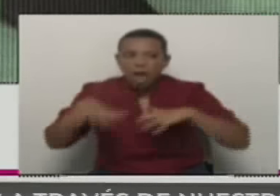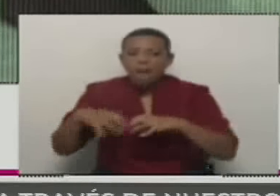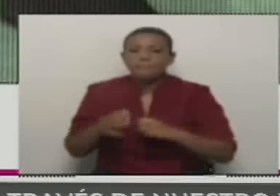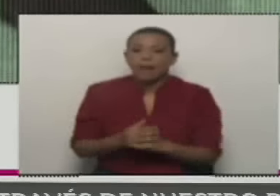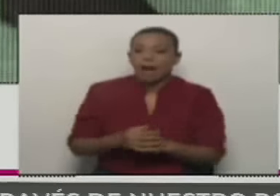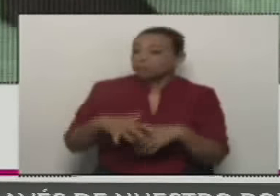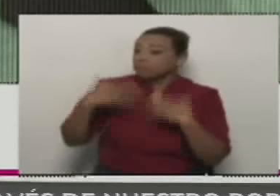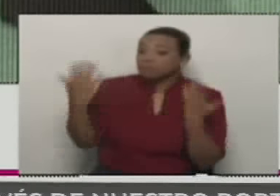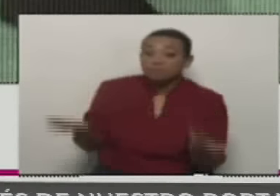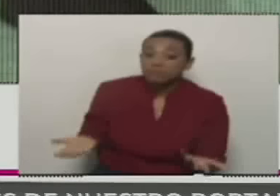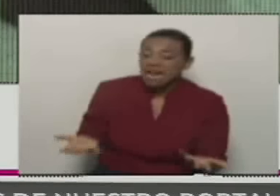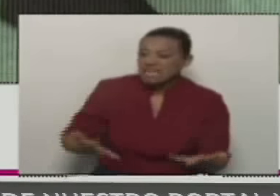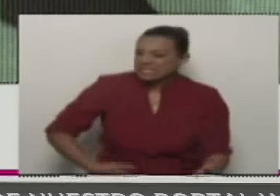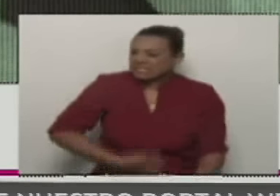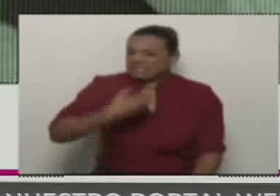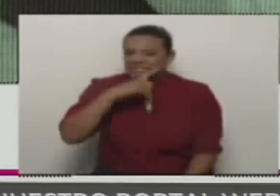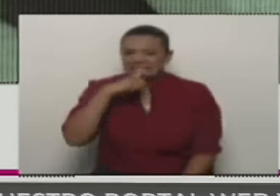la amargura.